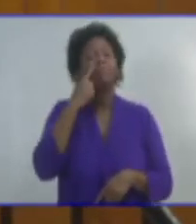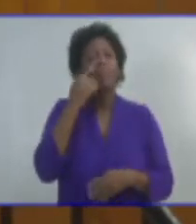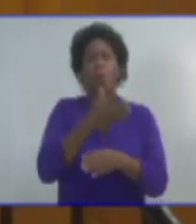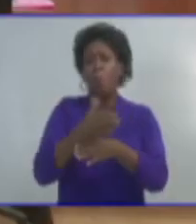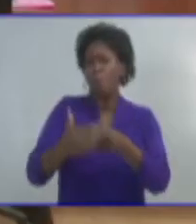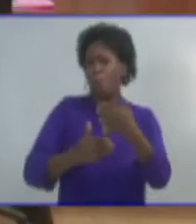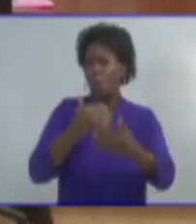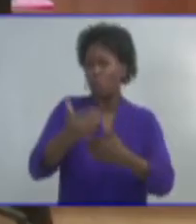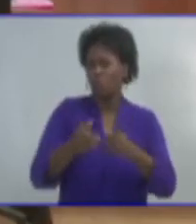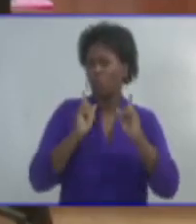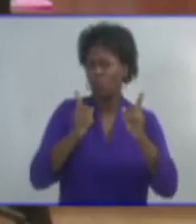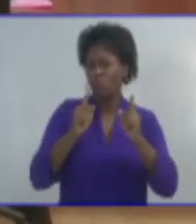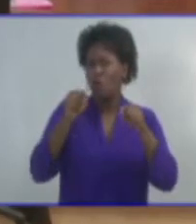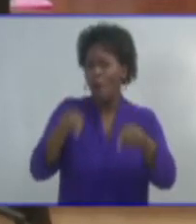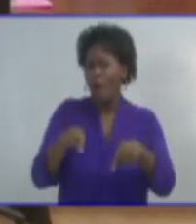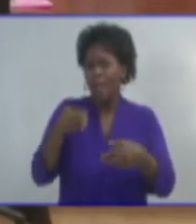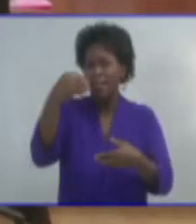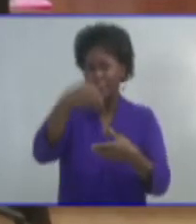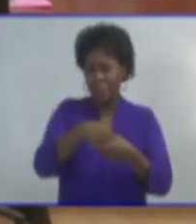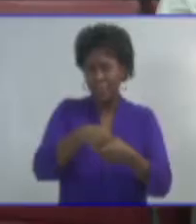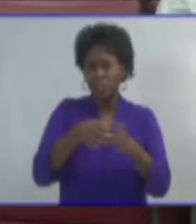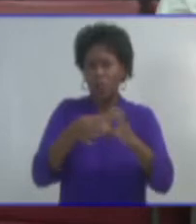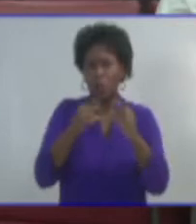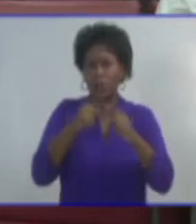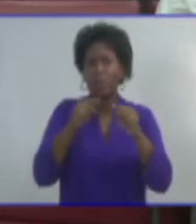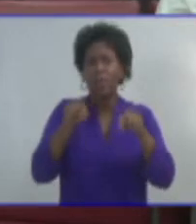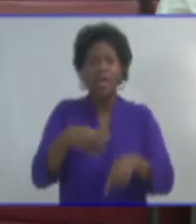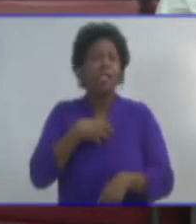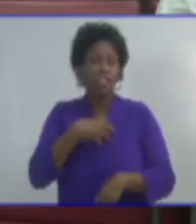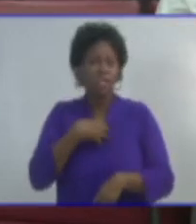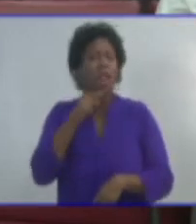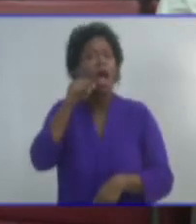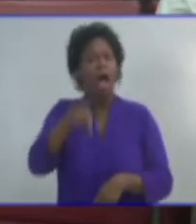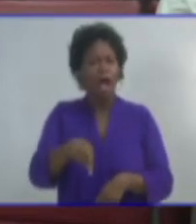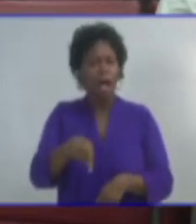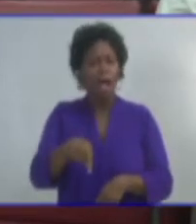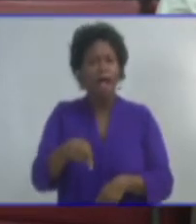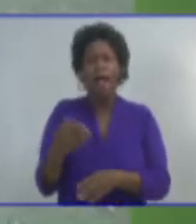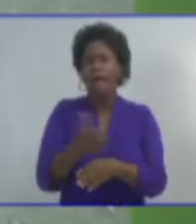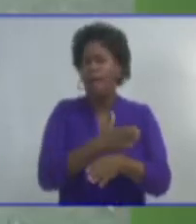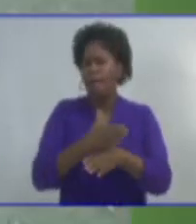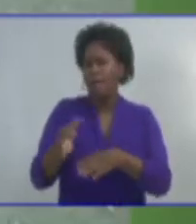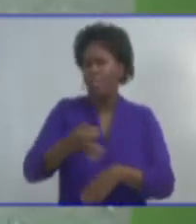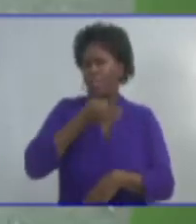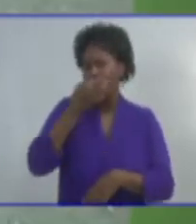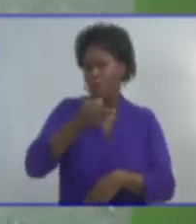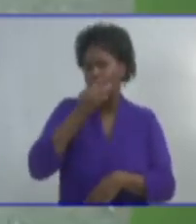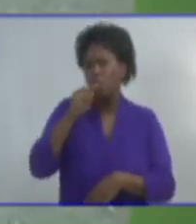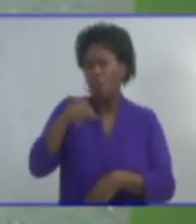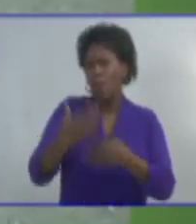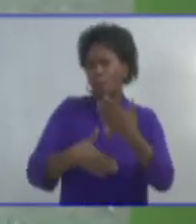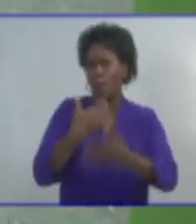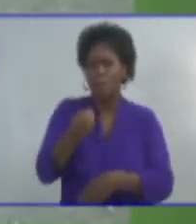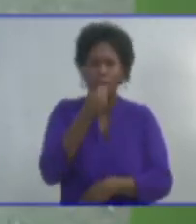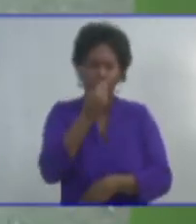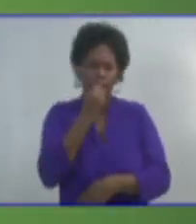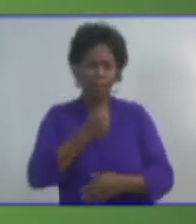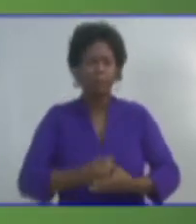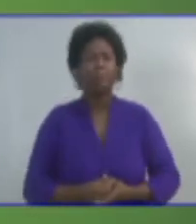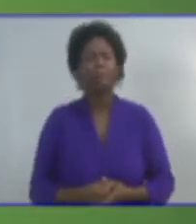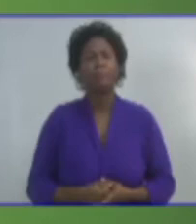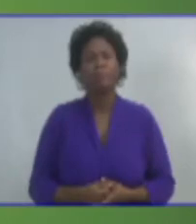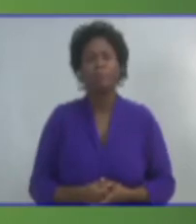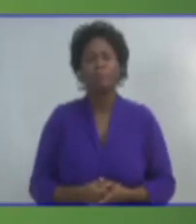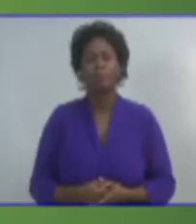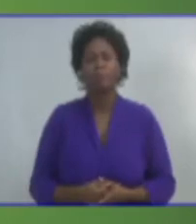mandato de la Asamblea Municipal del Poder Popular en Guantánamo, quienes recibieron también una pormenorizada información sobre el tema. A partir del